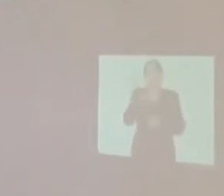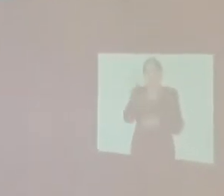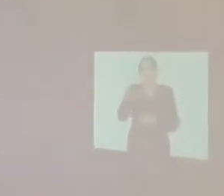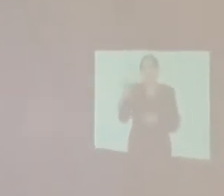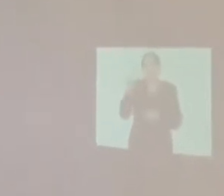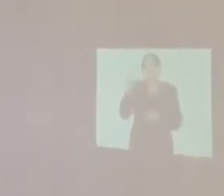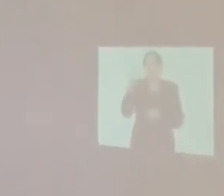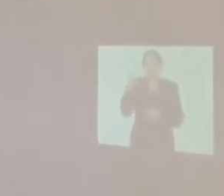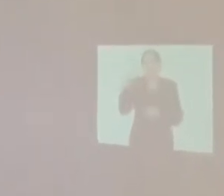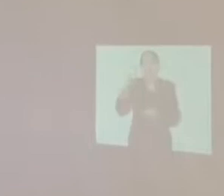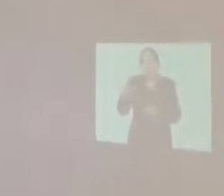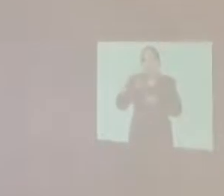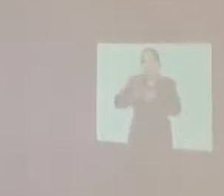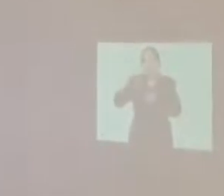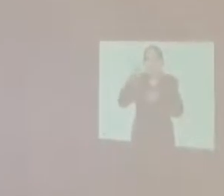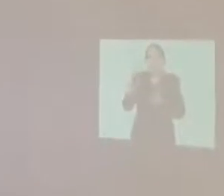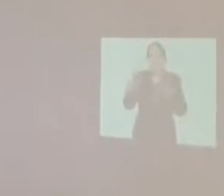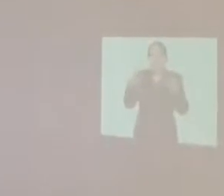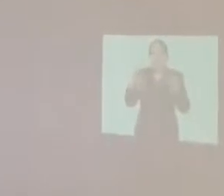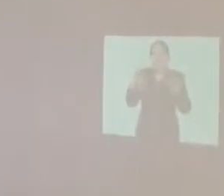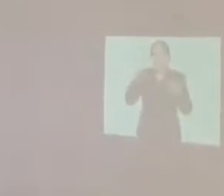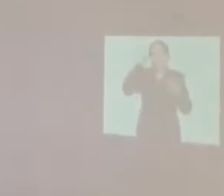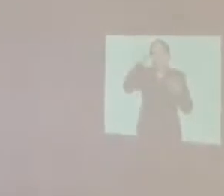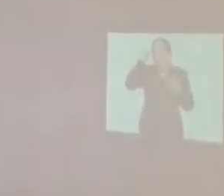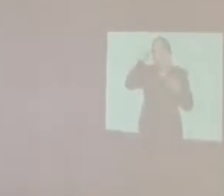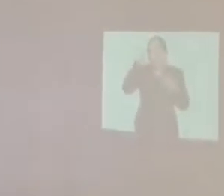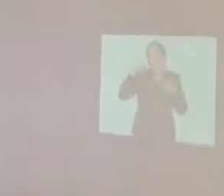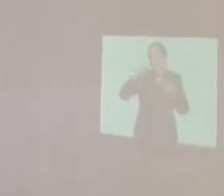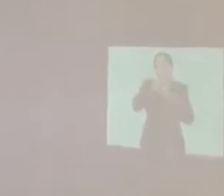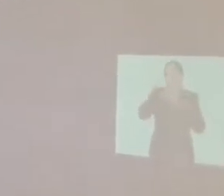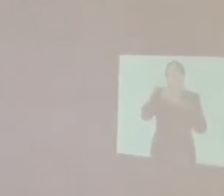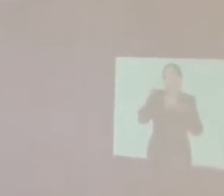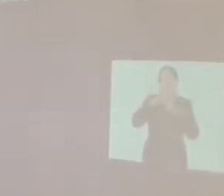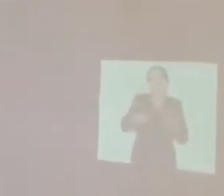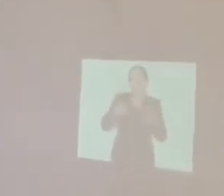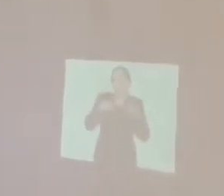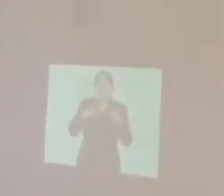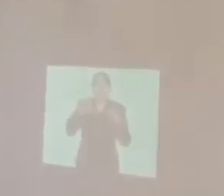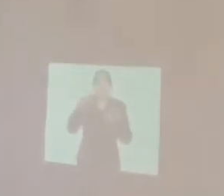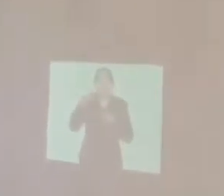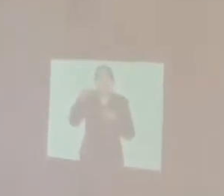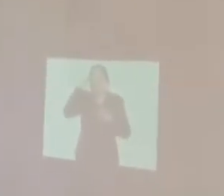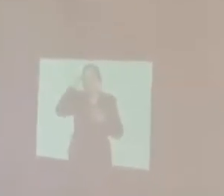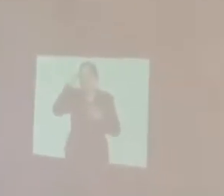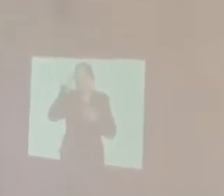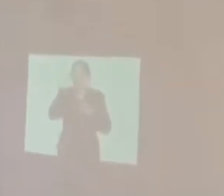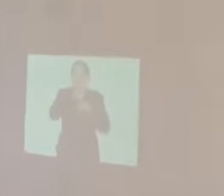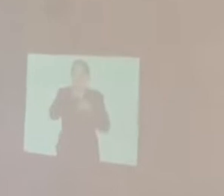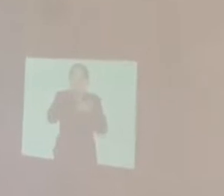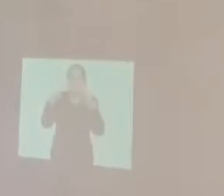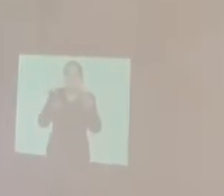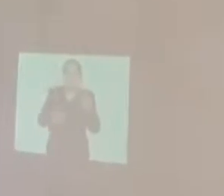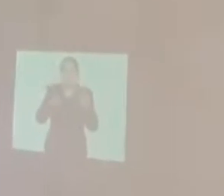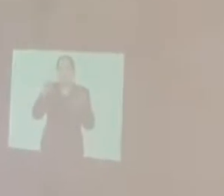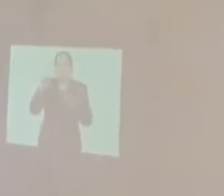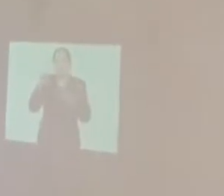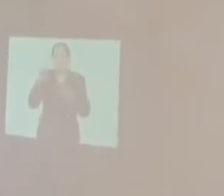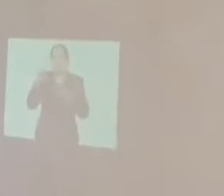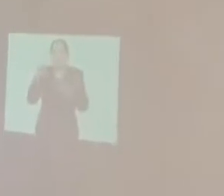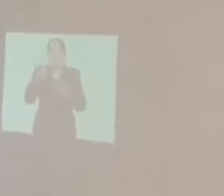en un acto masivo en el Auditorio Nacional, donde mucha gente se dio cita para ver